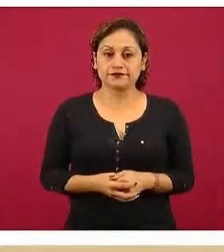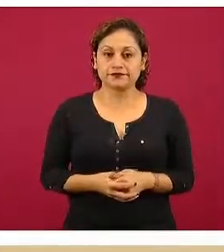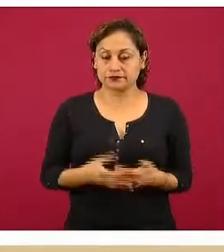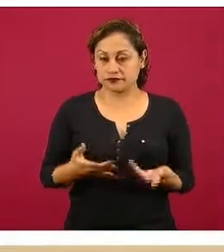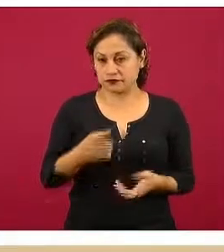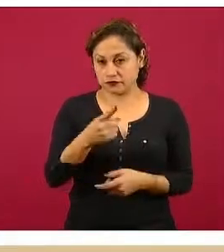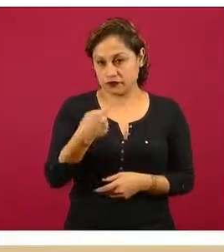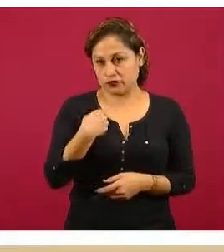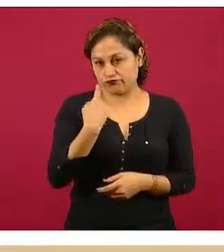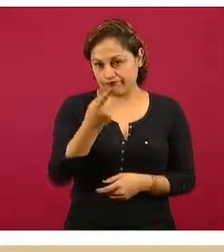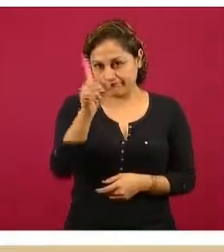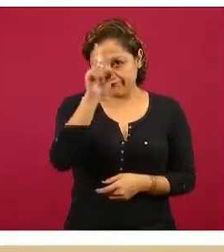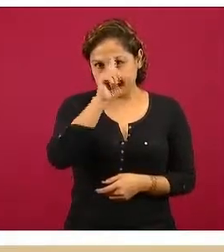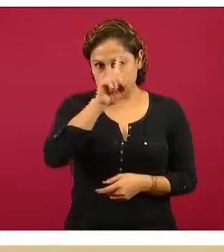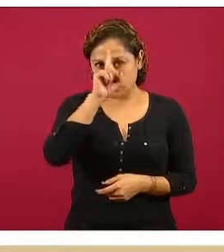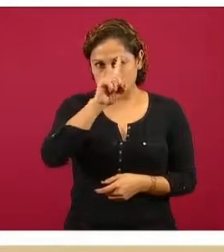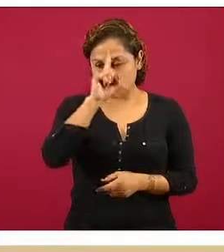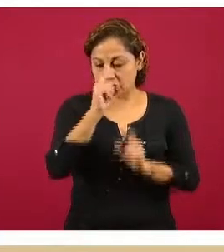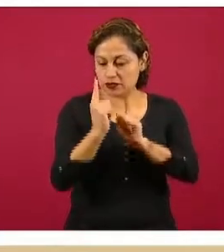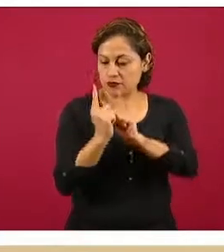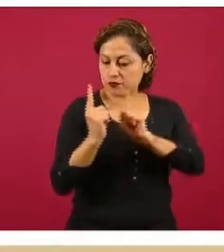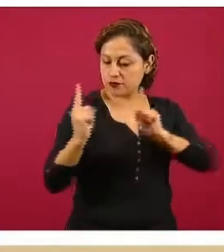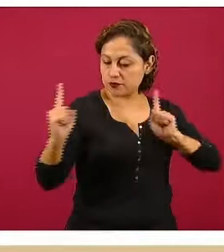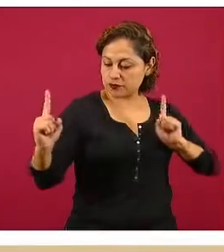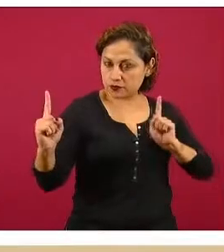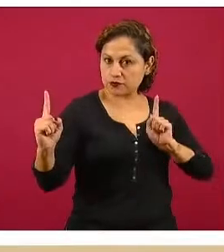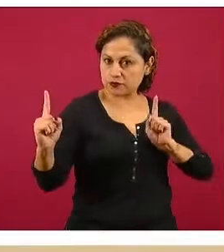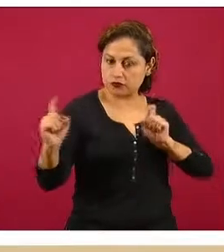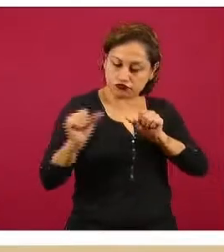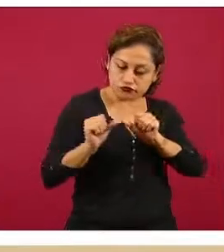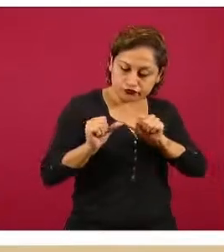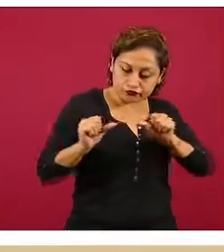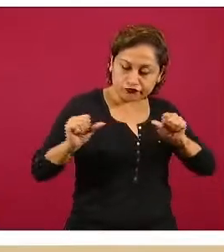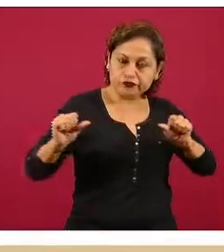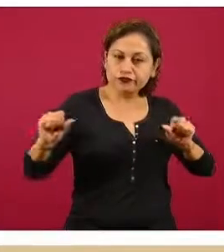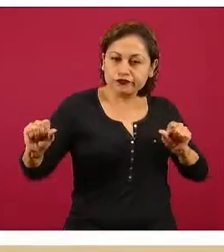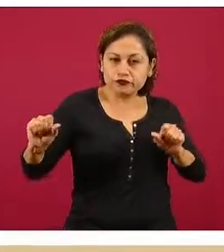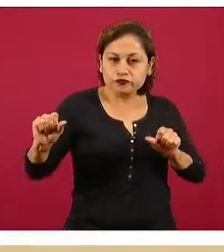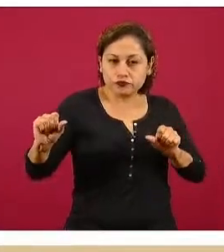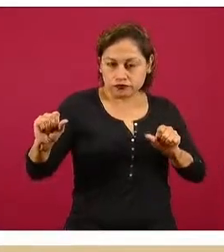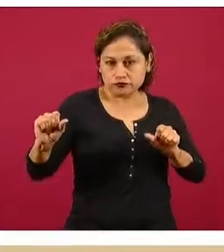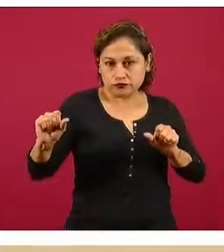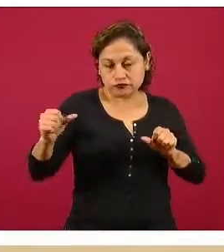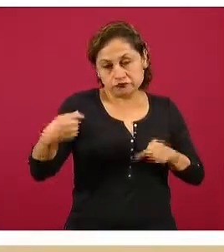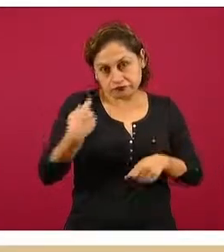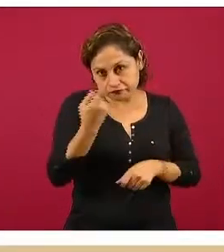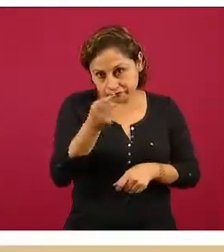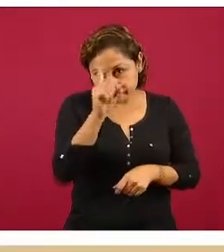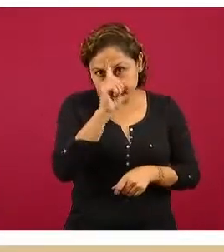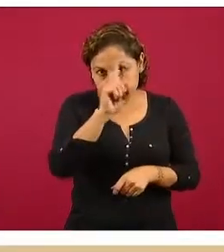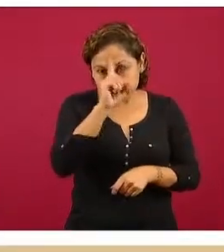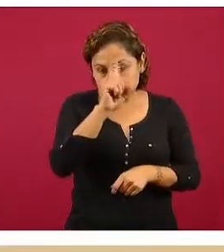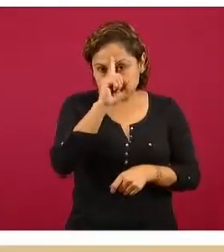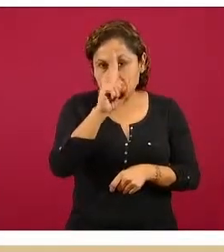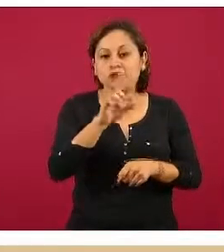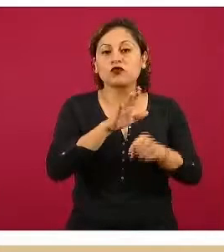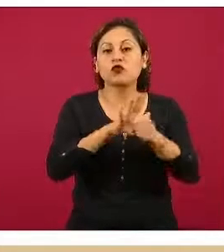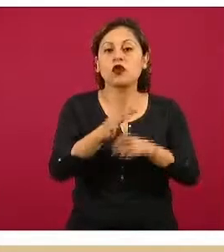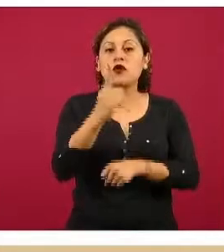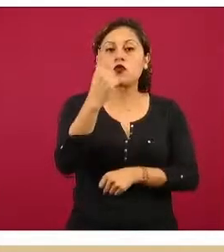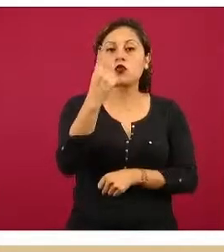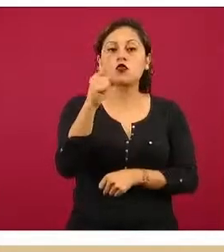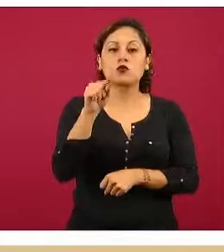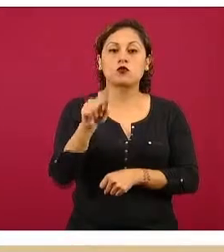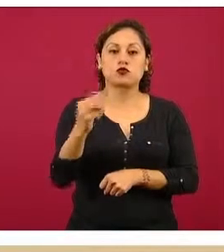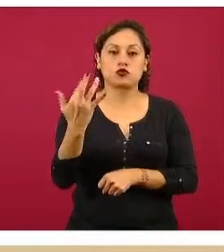que el mínimo de la distancia que tenemos que mantener, que recomienda Susana Distancia, es de